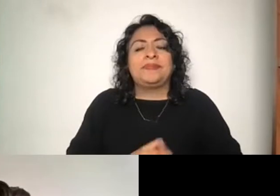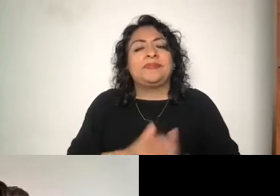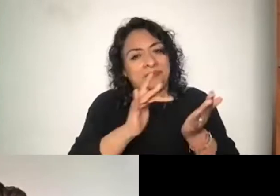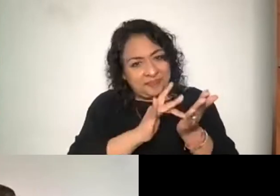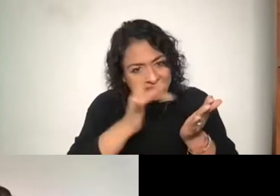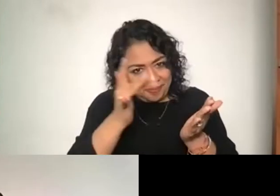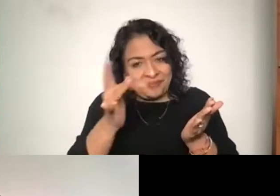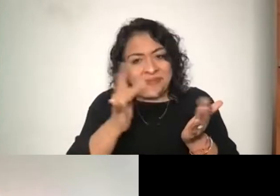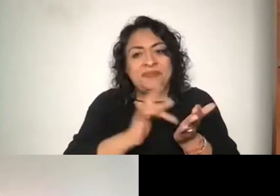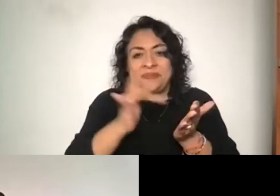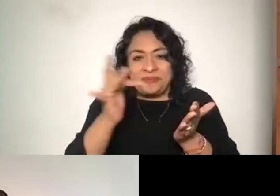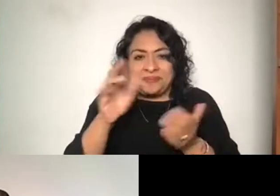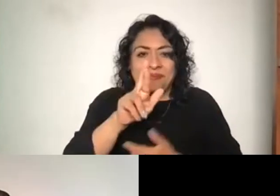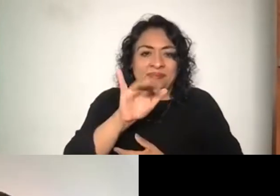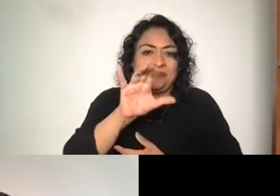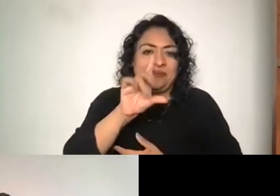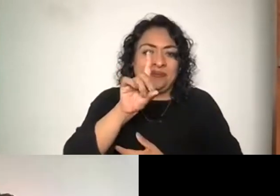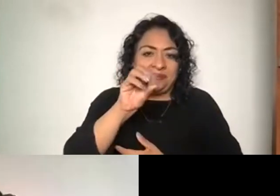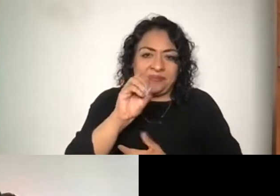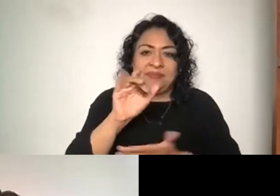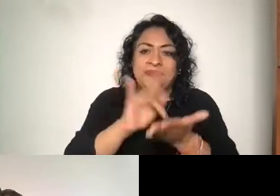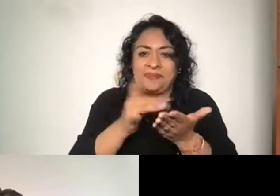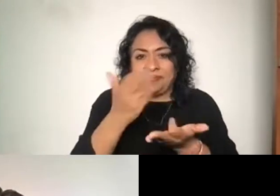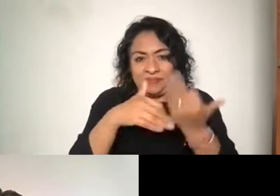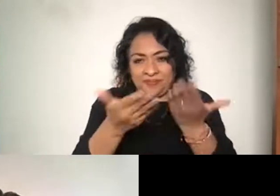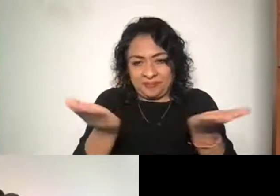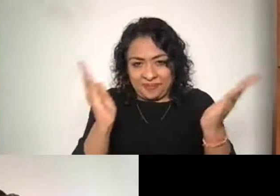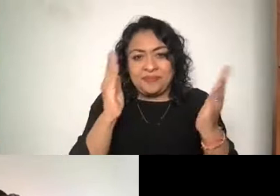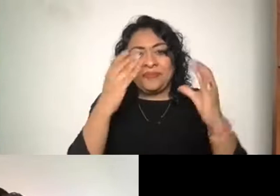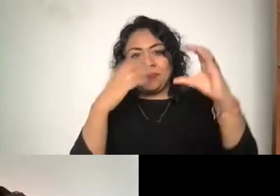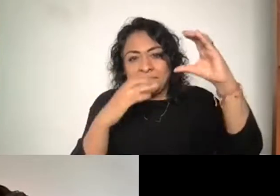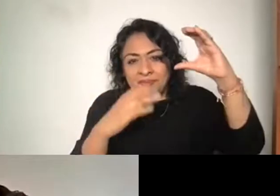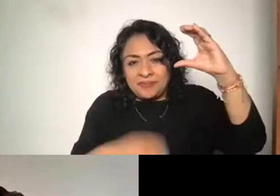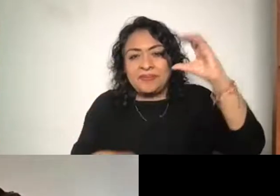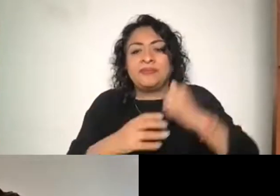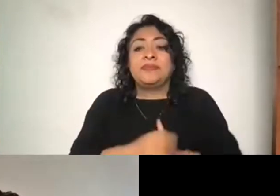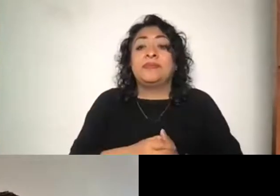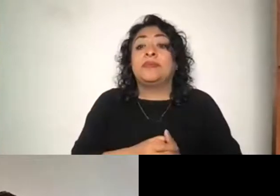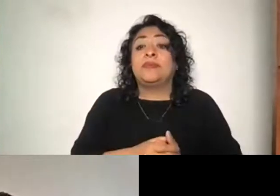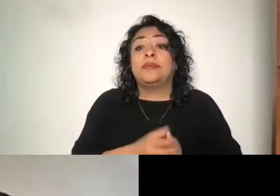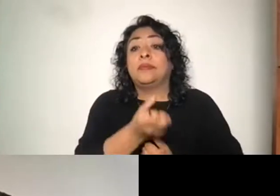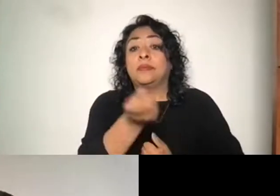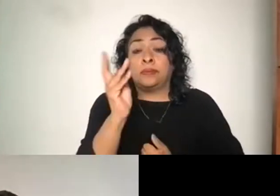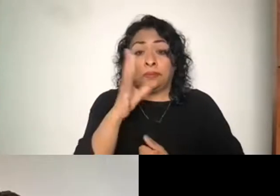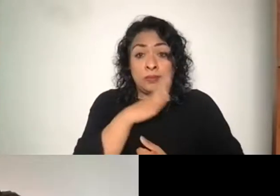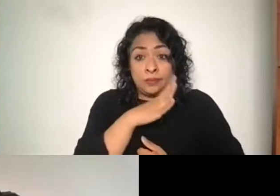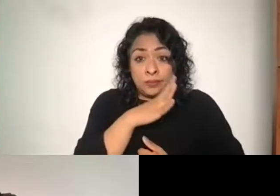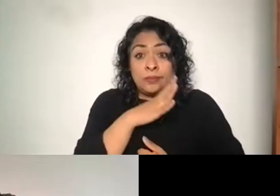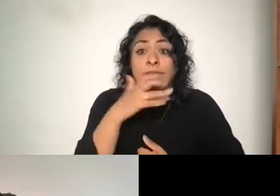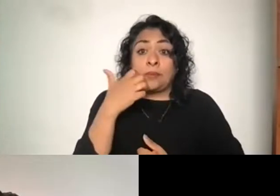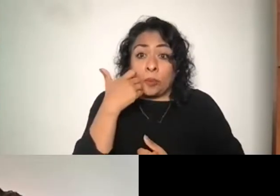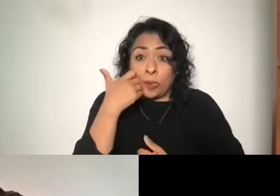gracias, Ricardo, y muchas gracias a todos por sus comentarios. Para todos aquellos que tengan o que